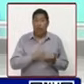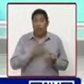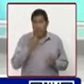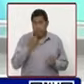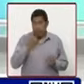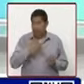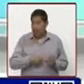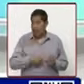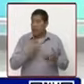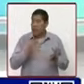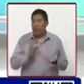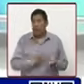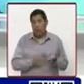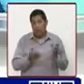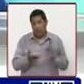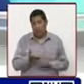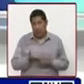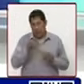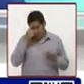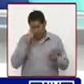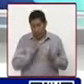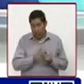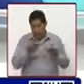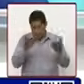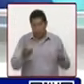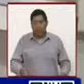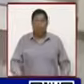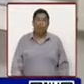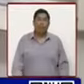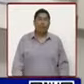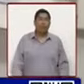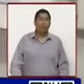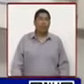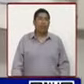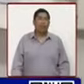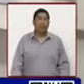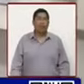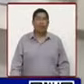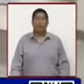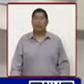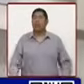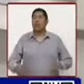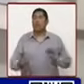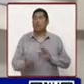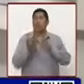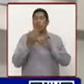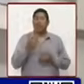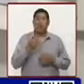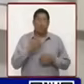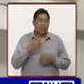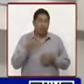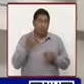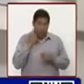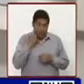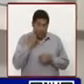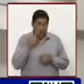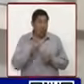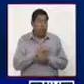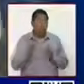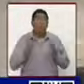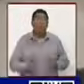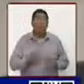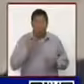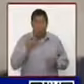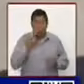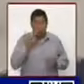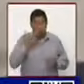habría dado estos días. Se ha firmado un acuerdo, quiero contarle algo más. Que conocer al ministro de Hidrocarburos la problemática que está